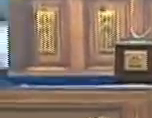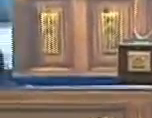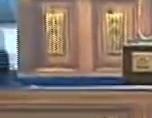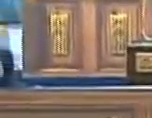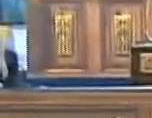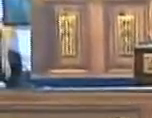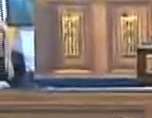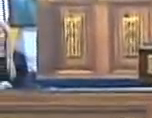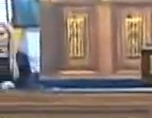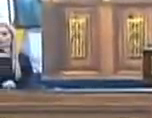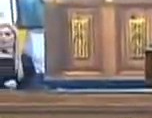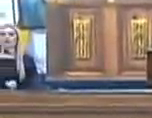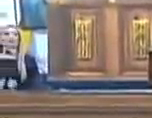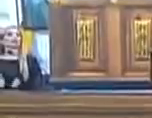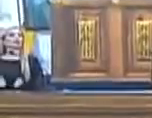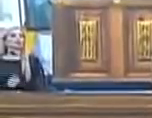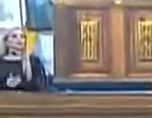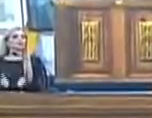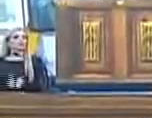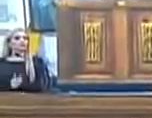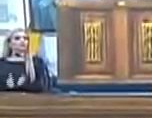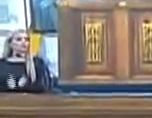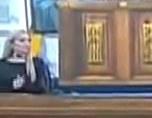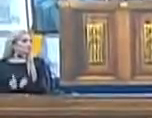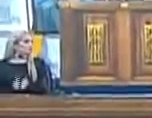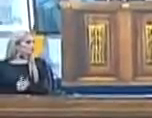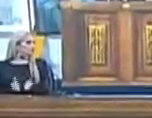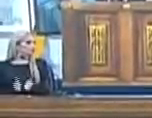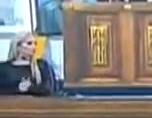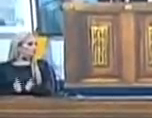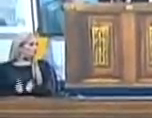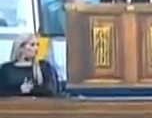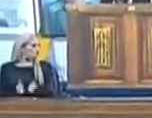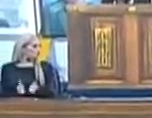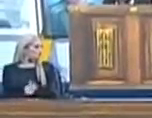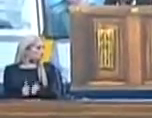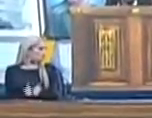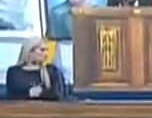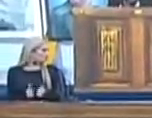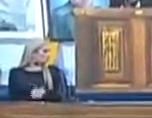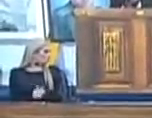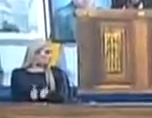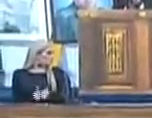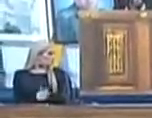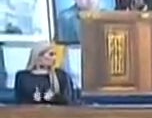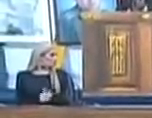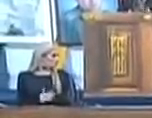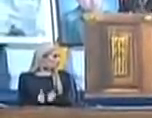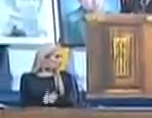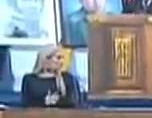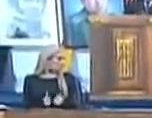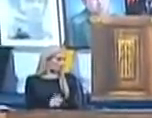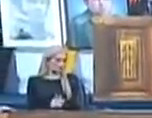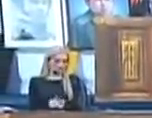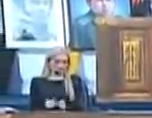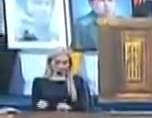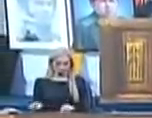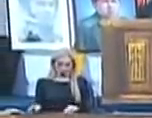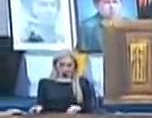lo que fue hecho lo que estamos haciendo lo que estamos viviendo y sobre todo lo que está por